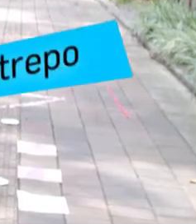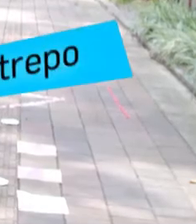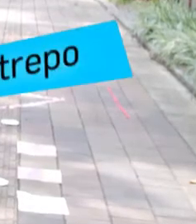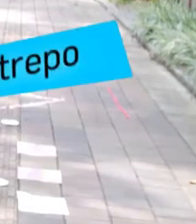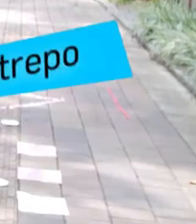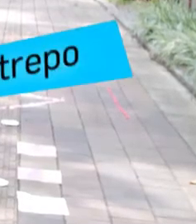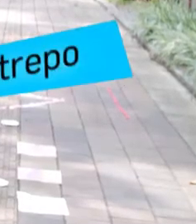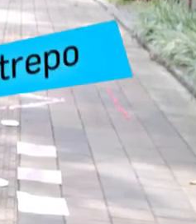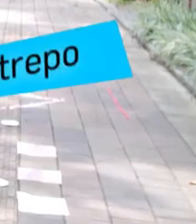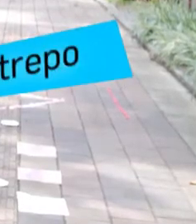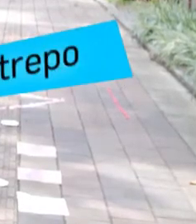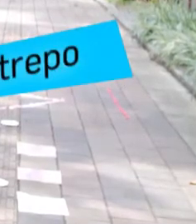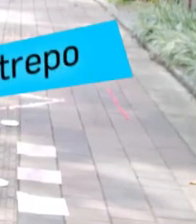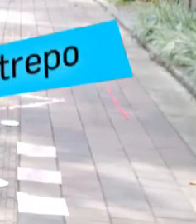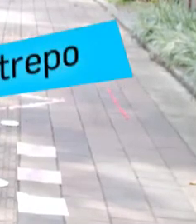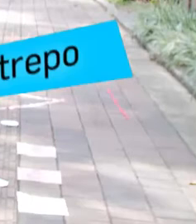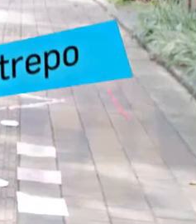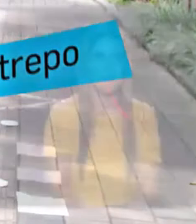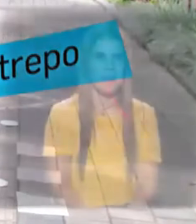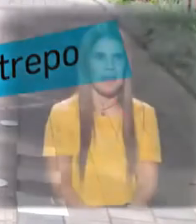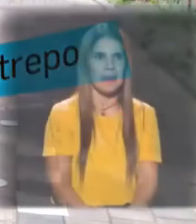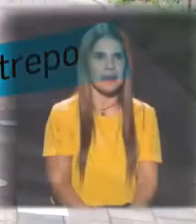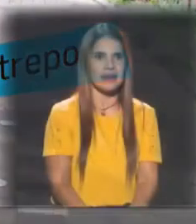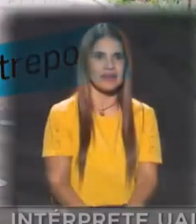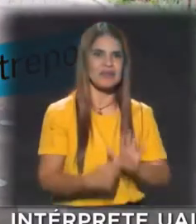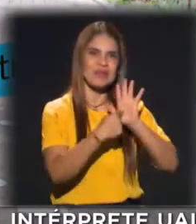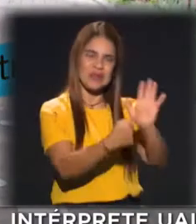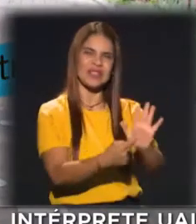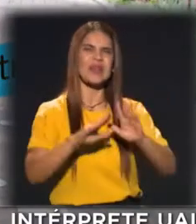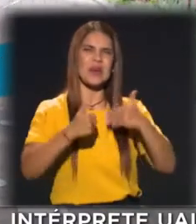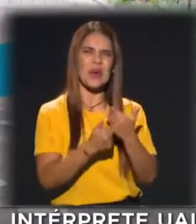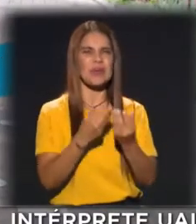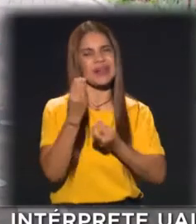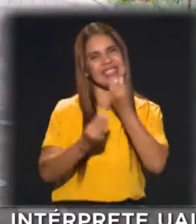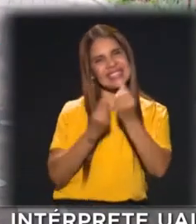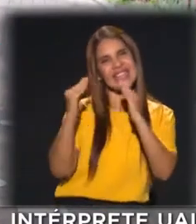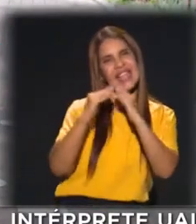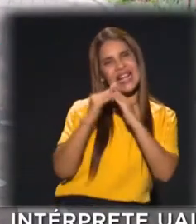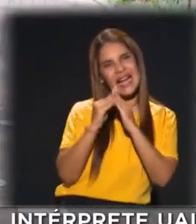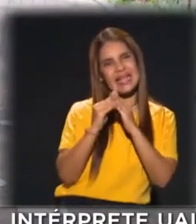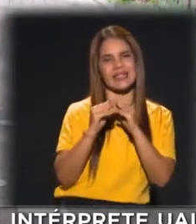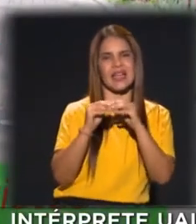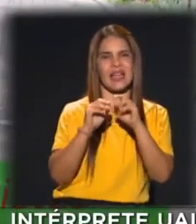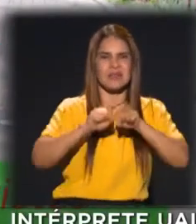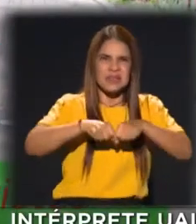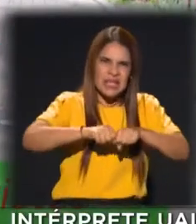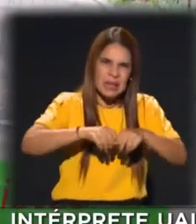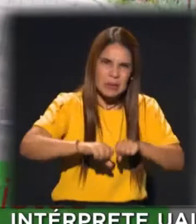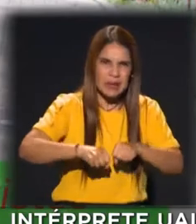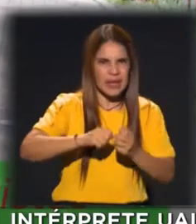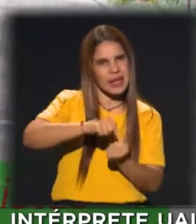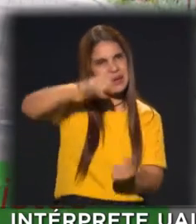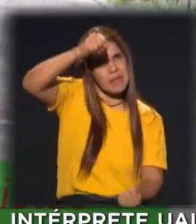Voy a mostrarles un circuito lúdico súper divertido que puedes crear en casa. Con papel, cartulina, hojas de